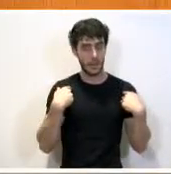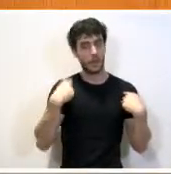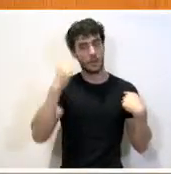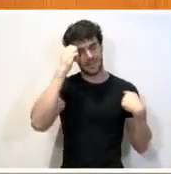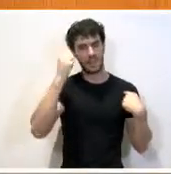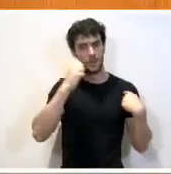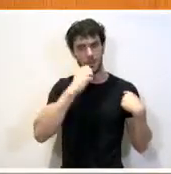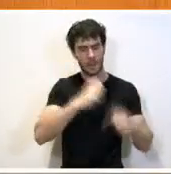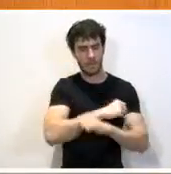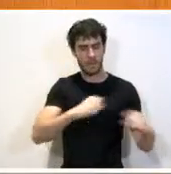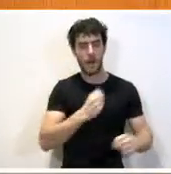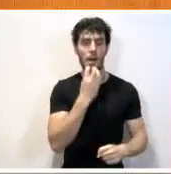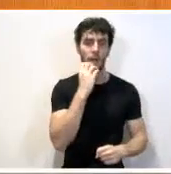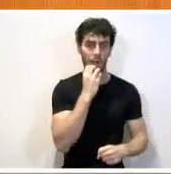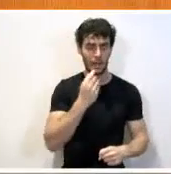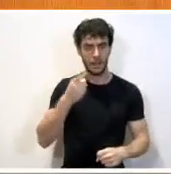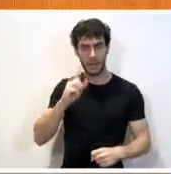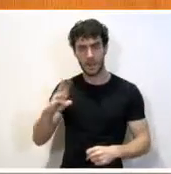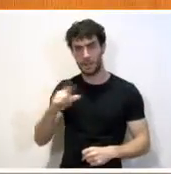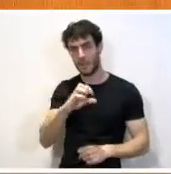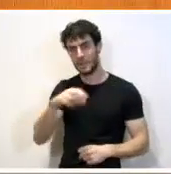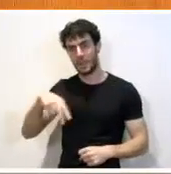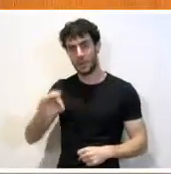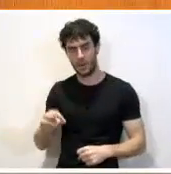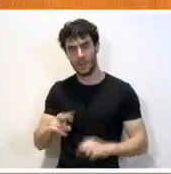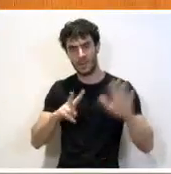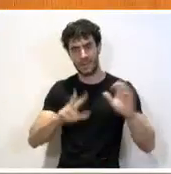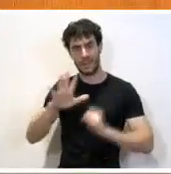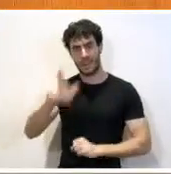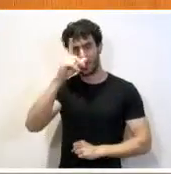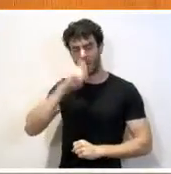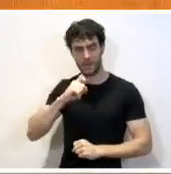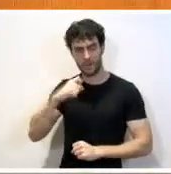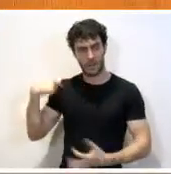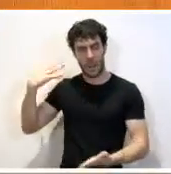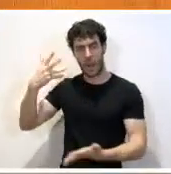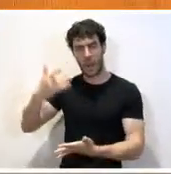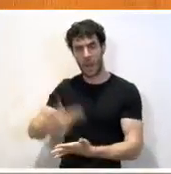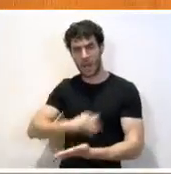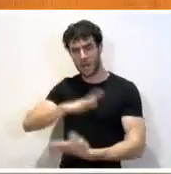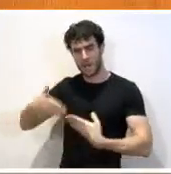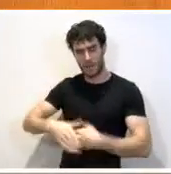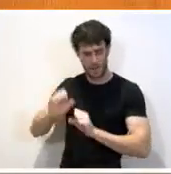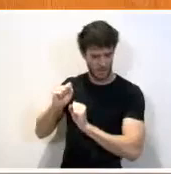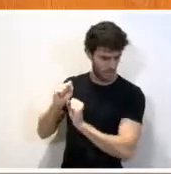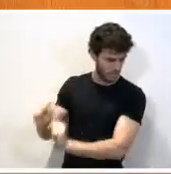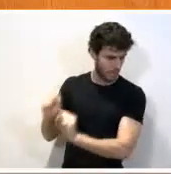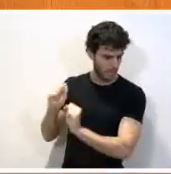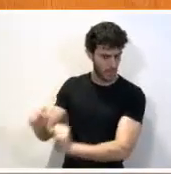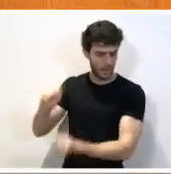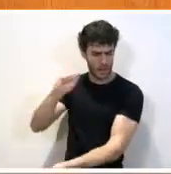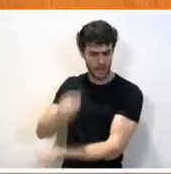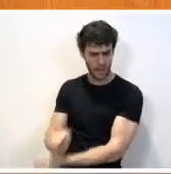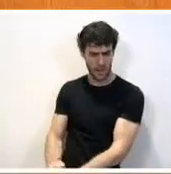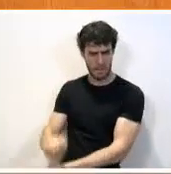Israel como con los palestinos, el pueblo palestino que lleva 75 años encerrado en la mayor cárcel a